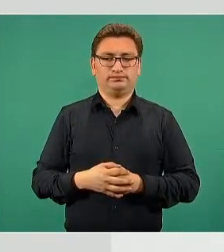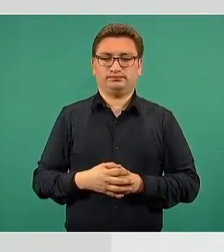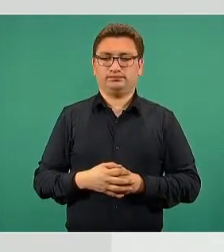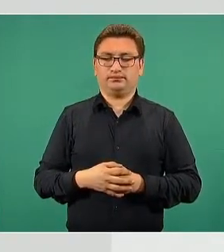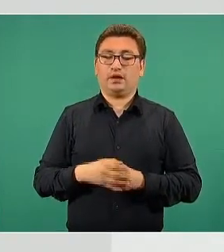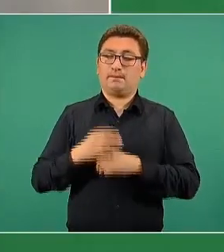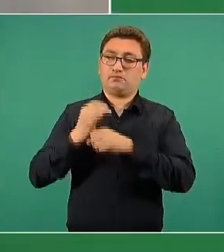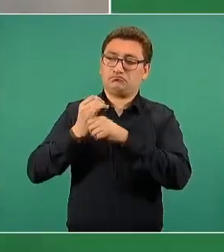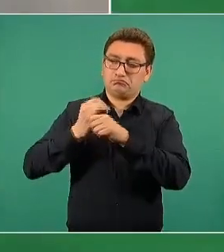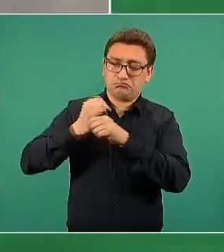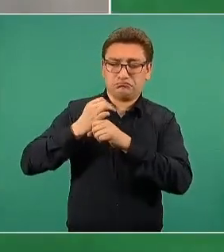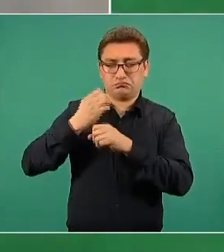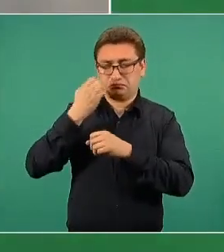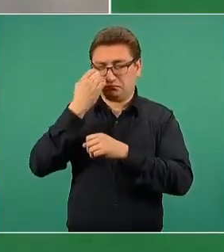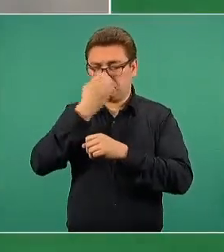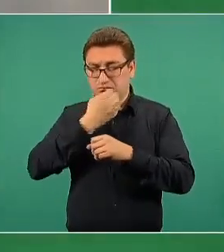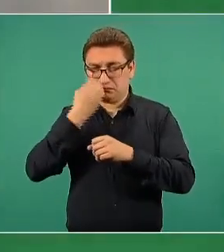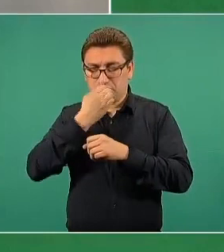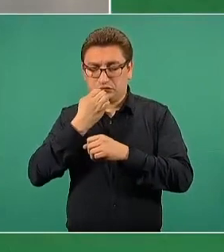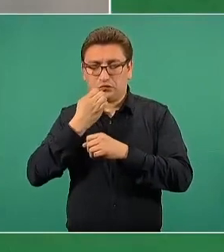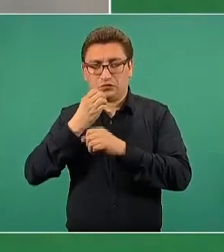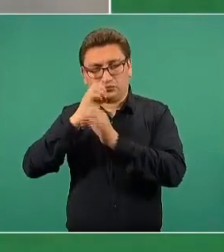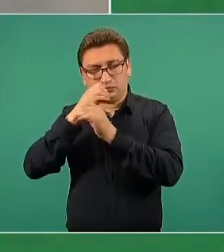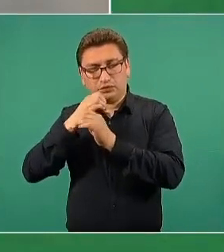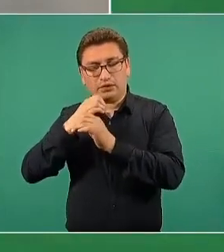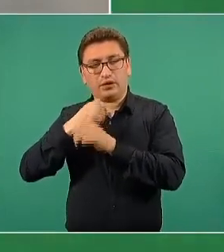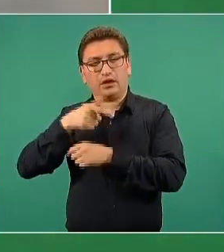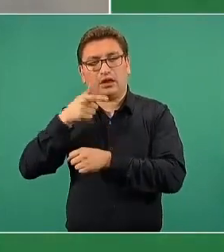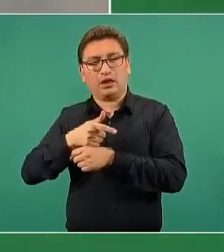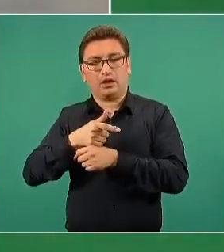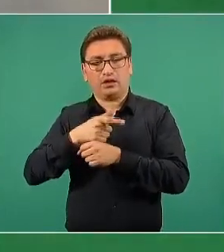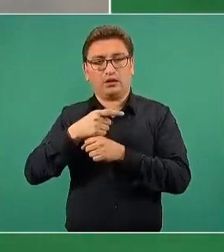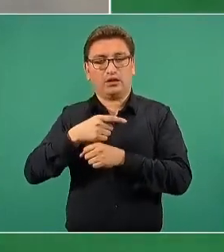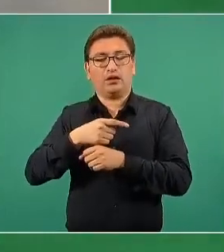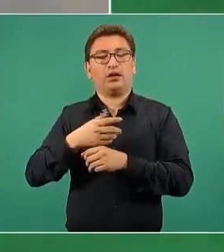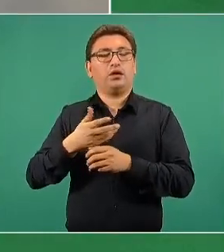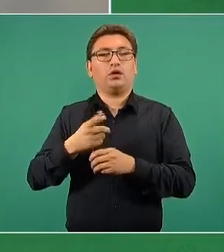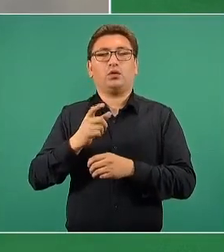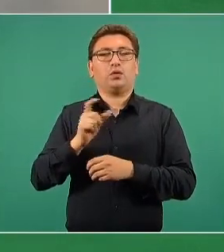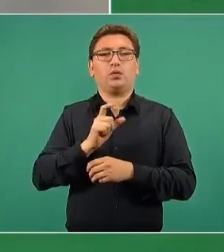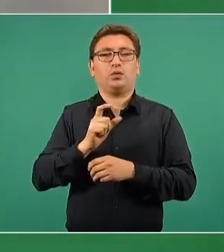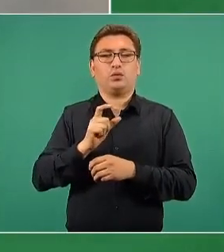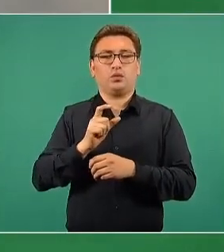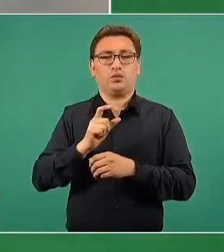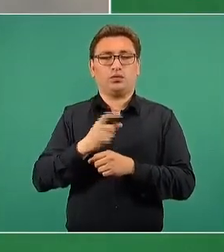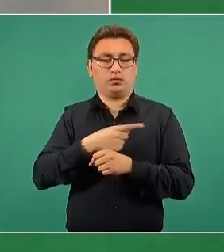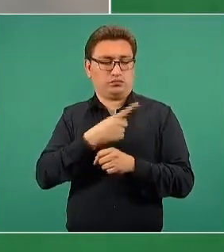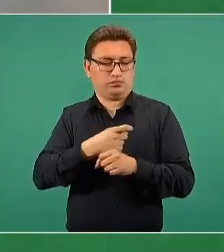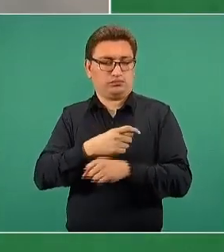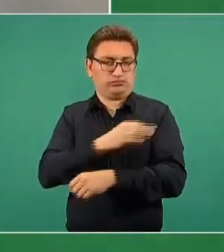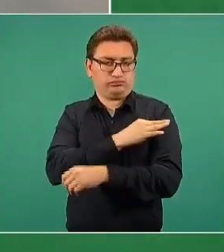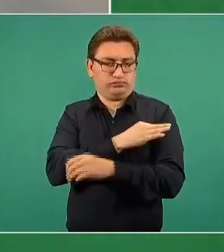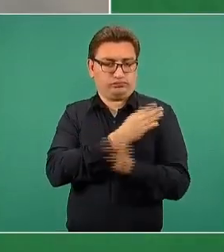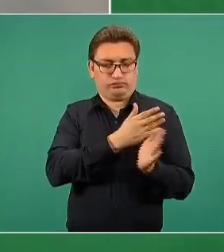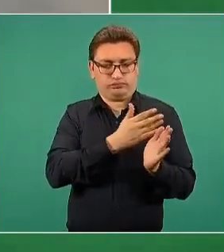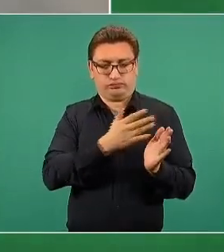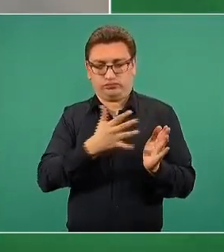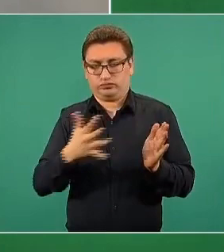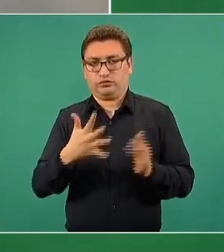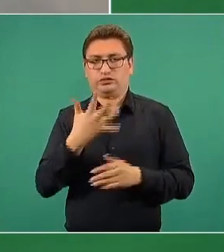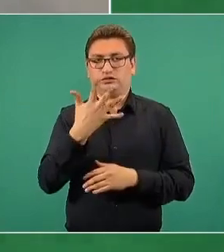evidencia científica dice que inclusive después de 5 o 6